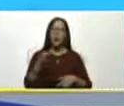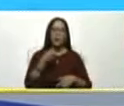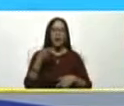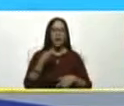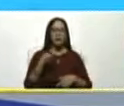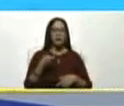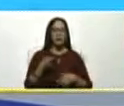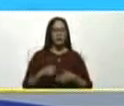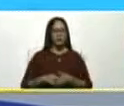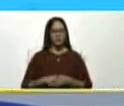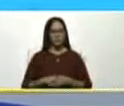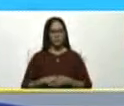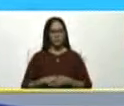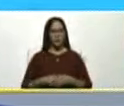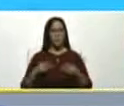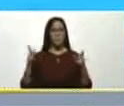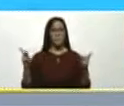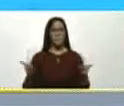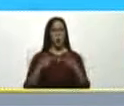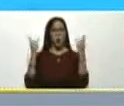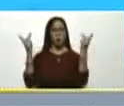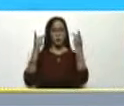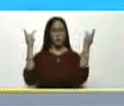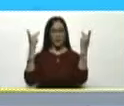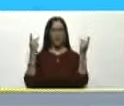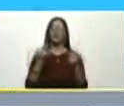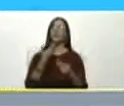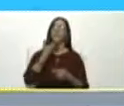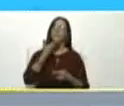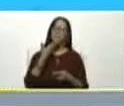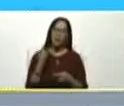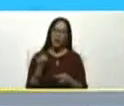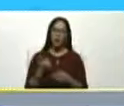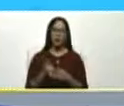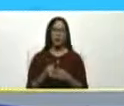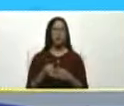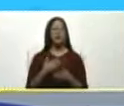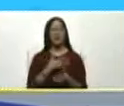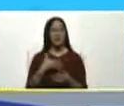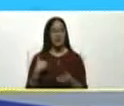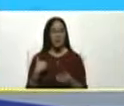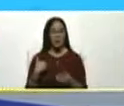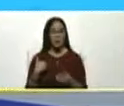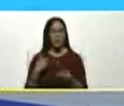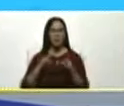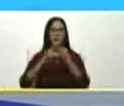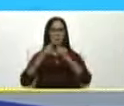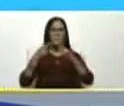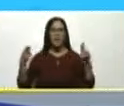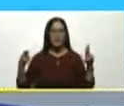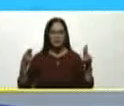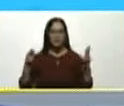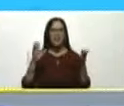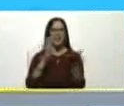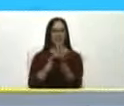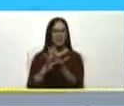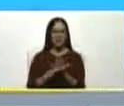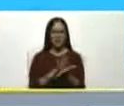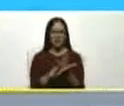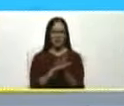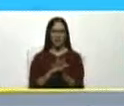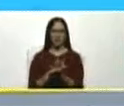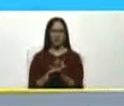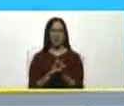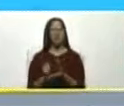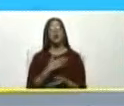es prosperar, mejorar. Lo que queremos es paz, estabilidad.